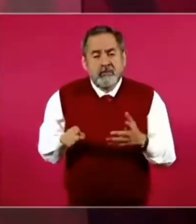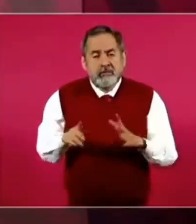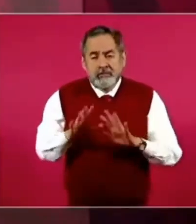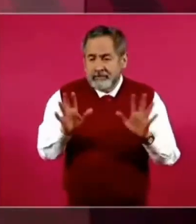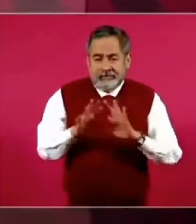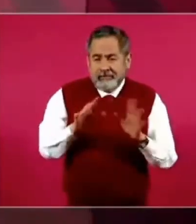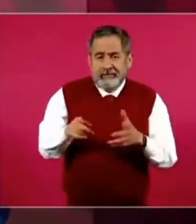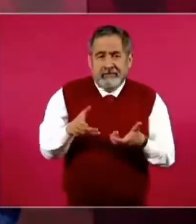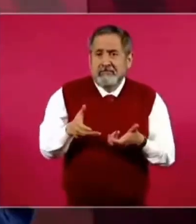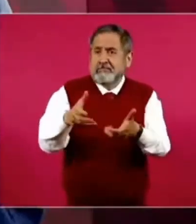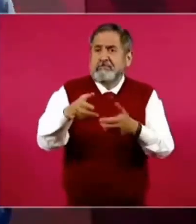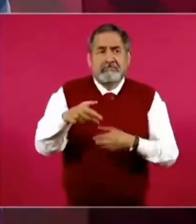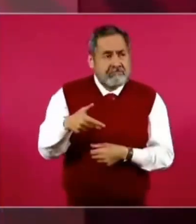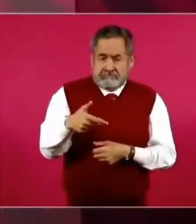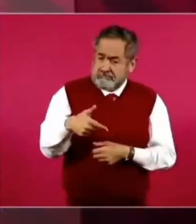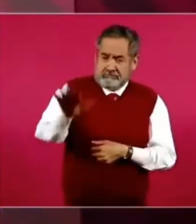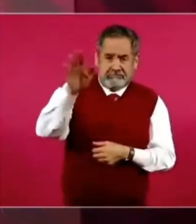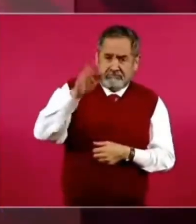están en la calle